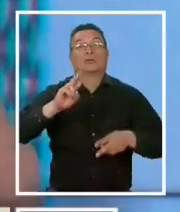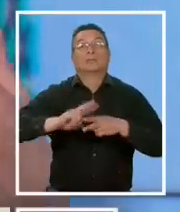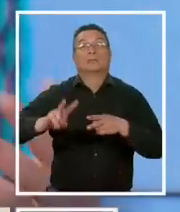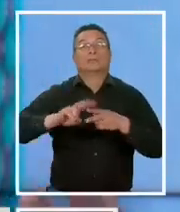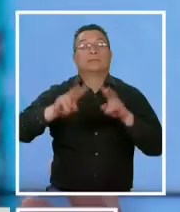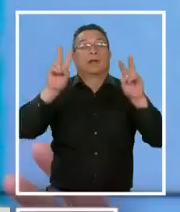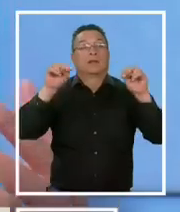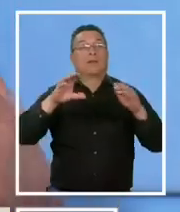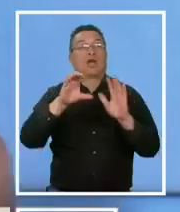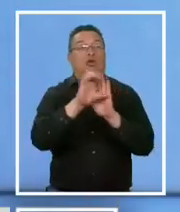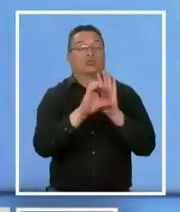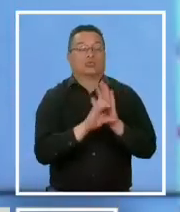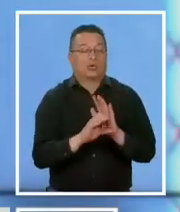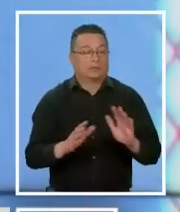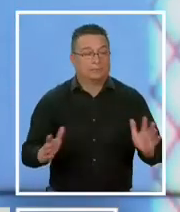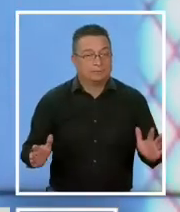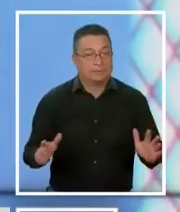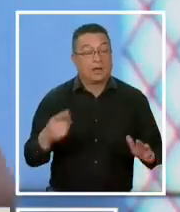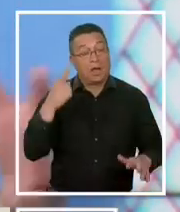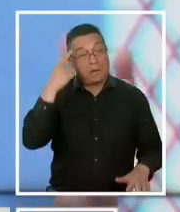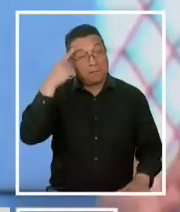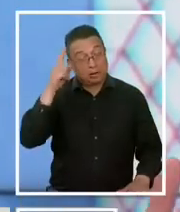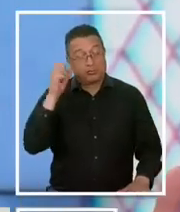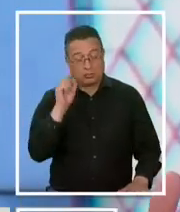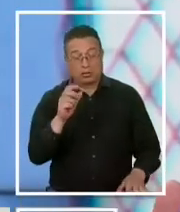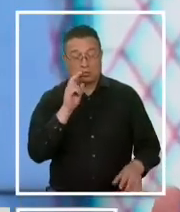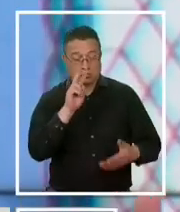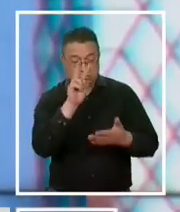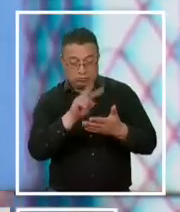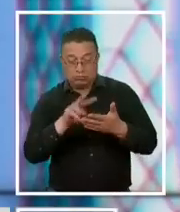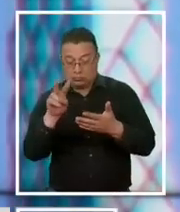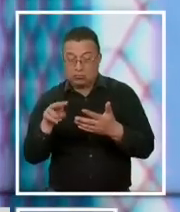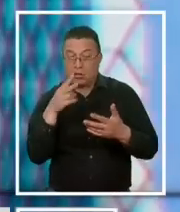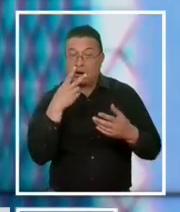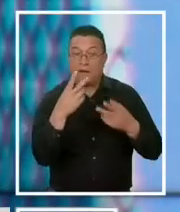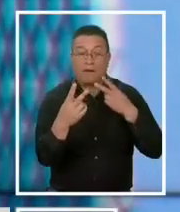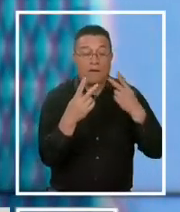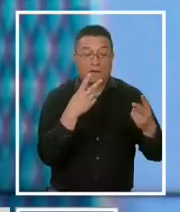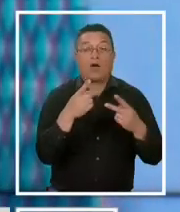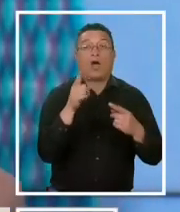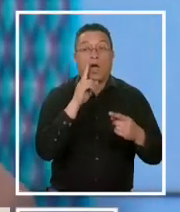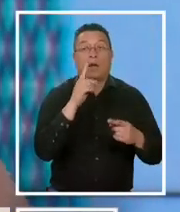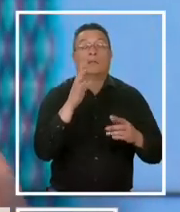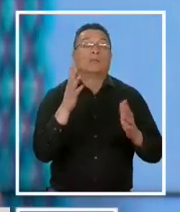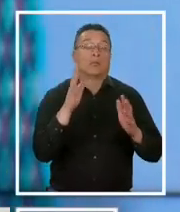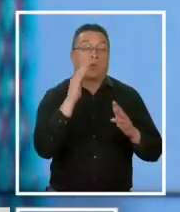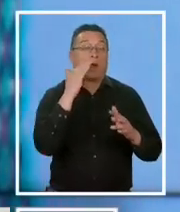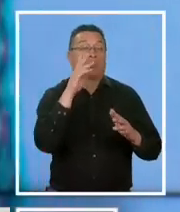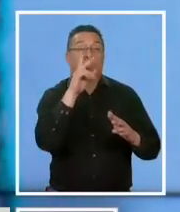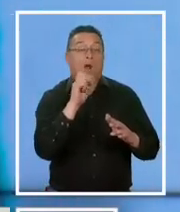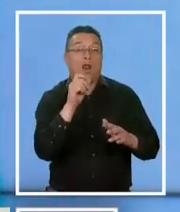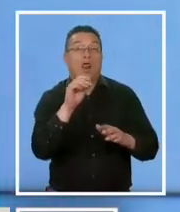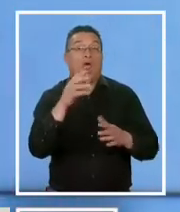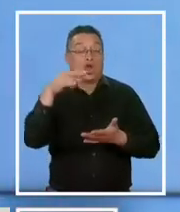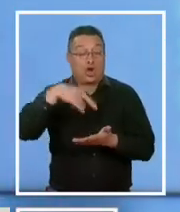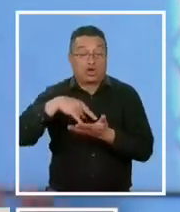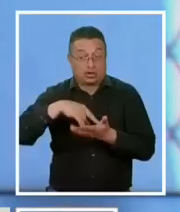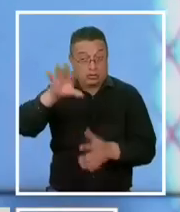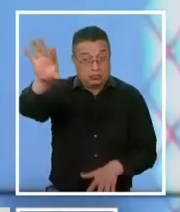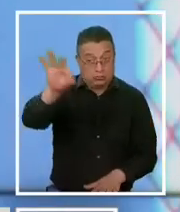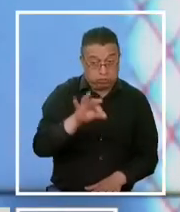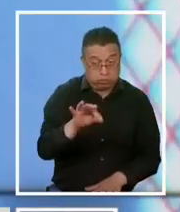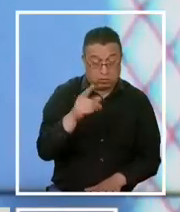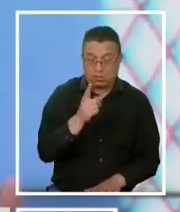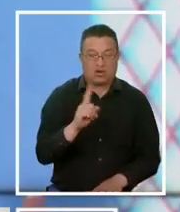resolver la cuestión constitucional pero no soy de aquellos y he leído columnas este fin de semana que dicen que casi que si el congreso nomina a alguien es